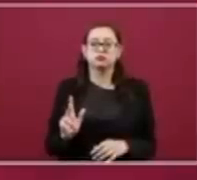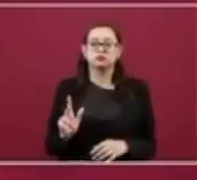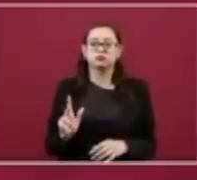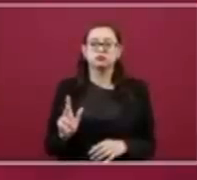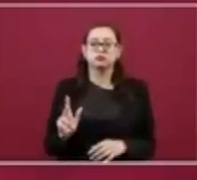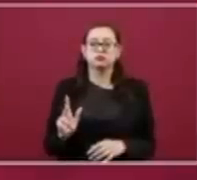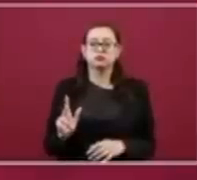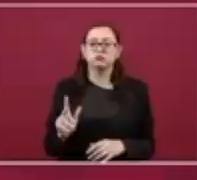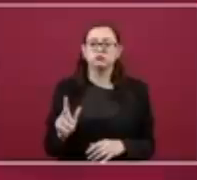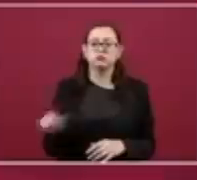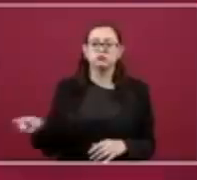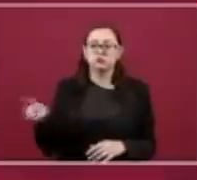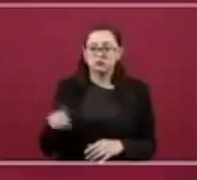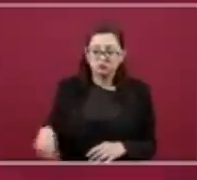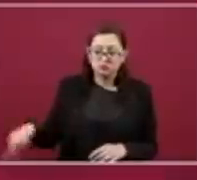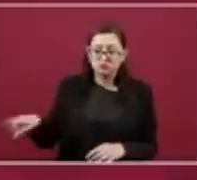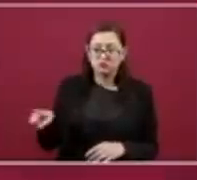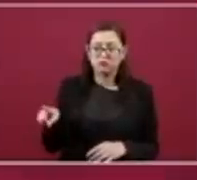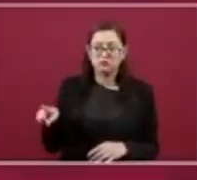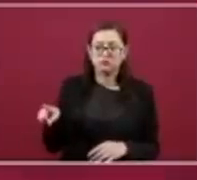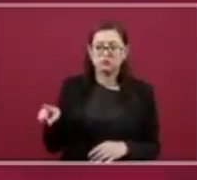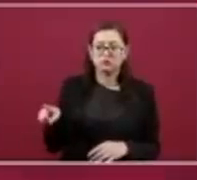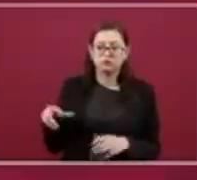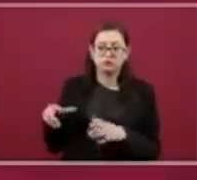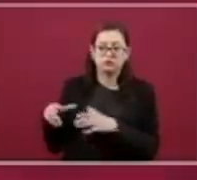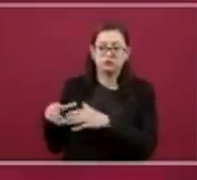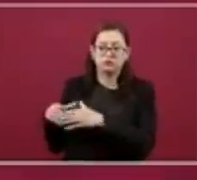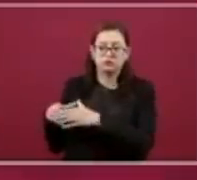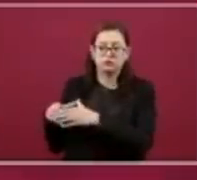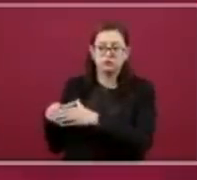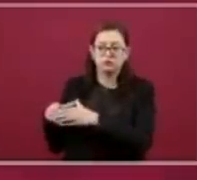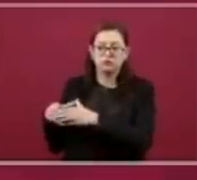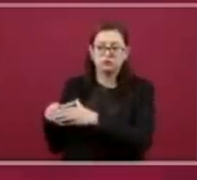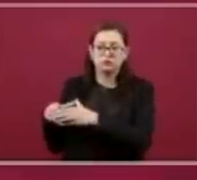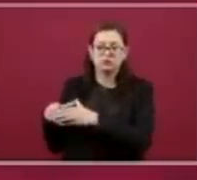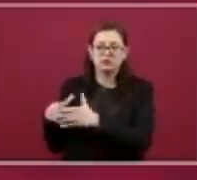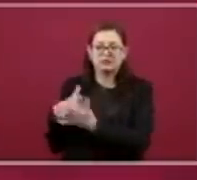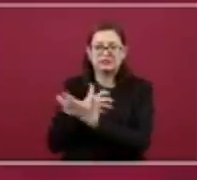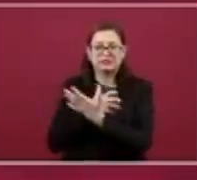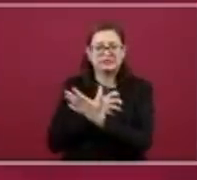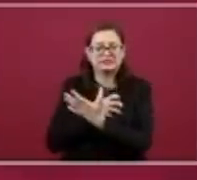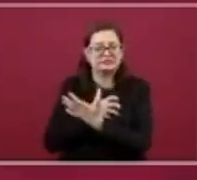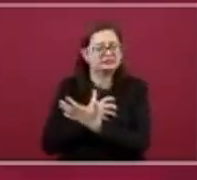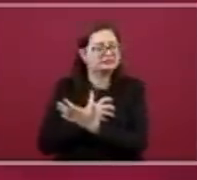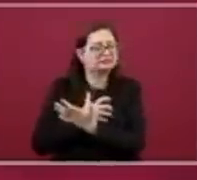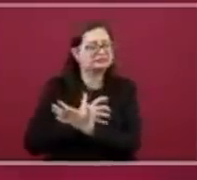consideraban o siguen considerándose como radicales,